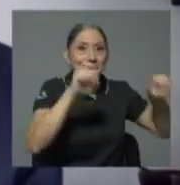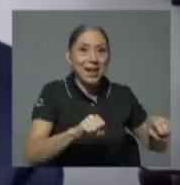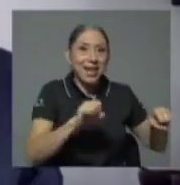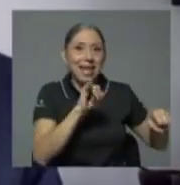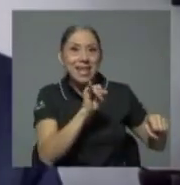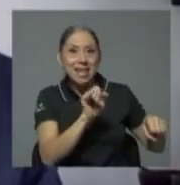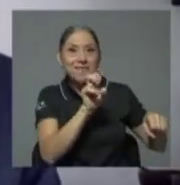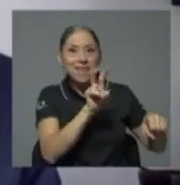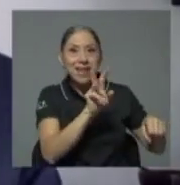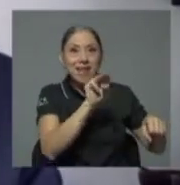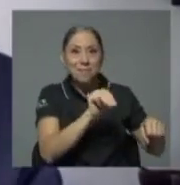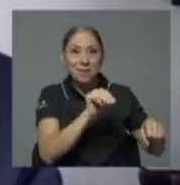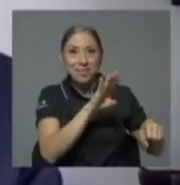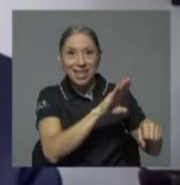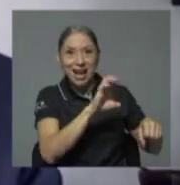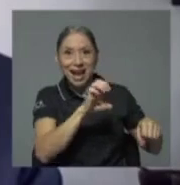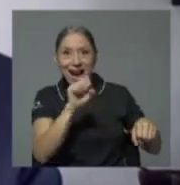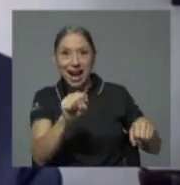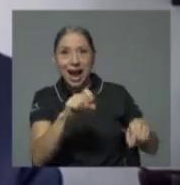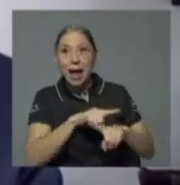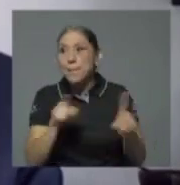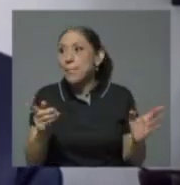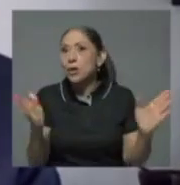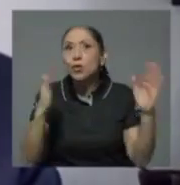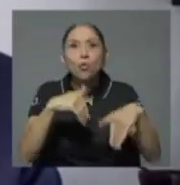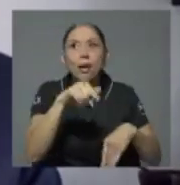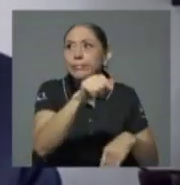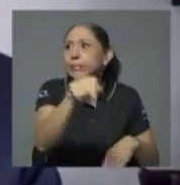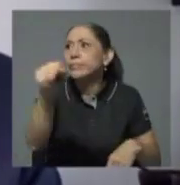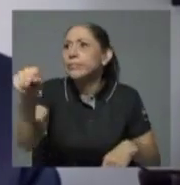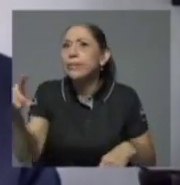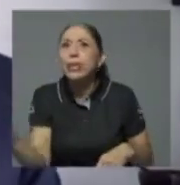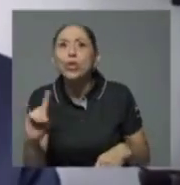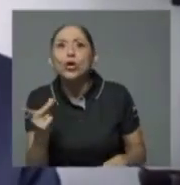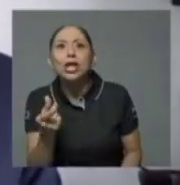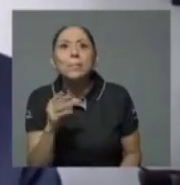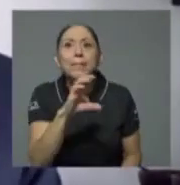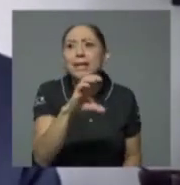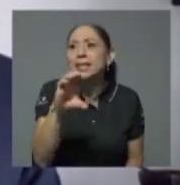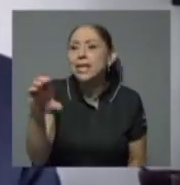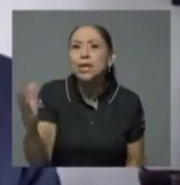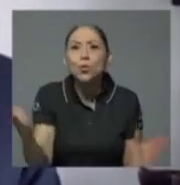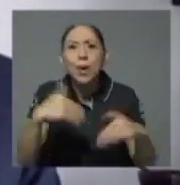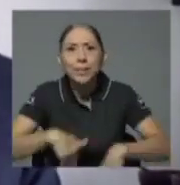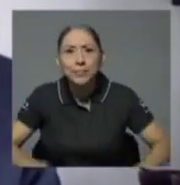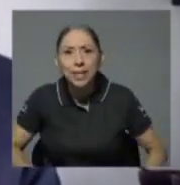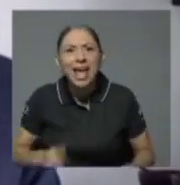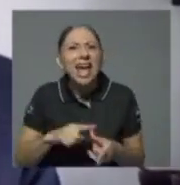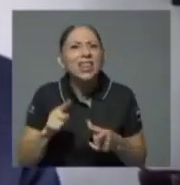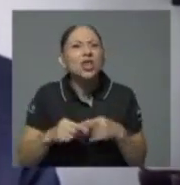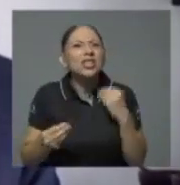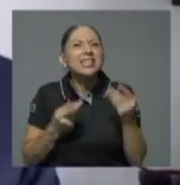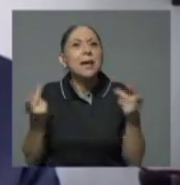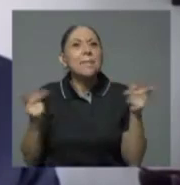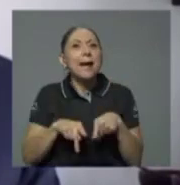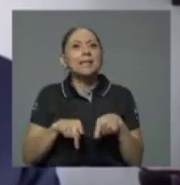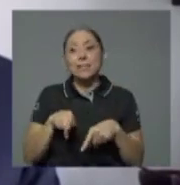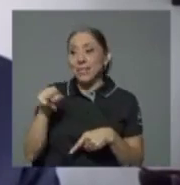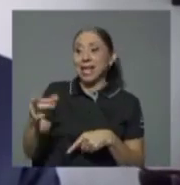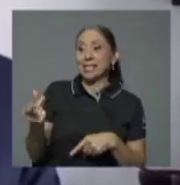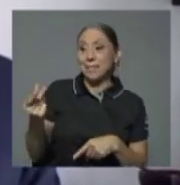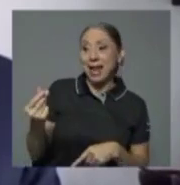no hay papel en el mercado, no hay dónde invertir, no hay títulos valores. Entonces, ¿qué es lo que pasa hoy? Más del 70% de esa plata